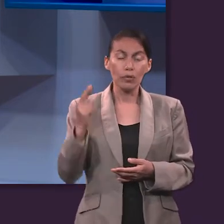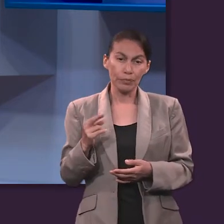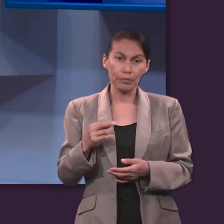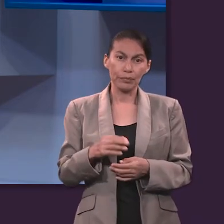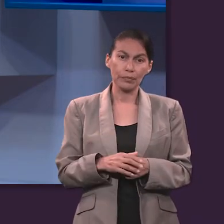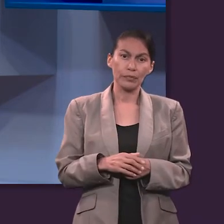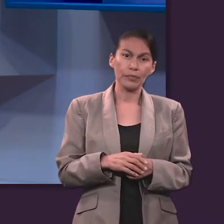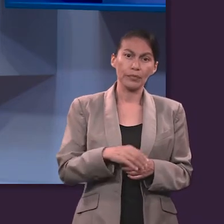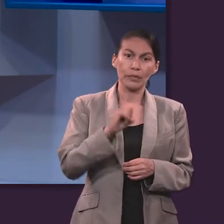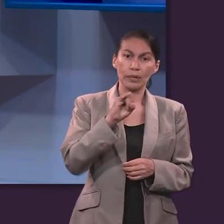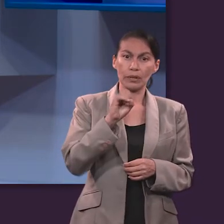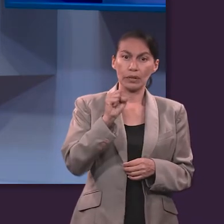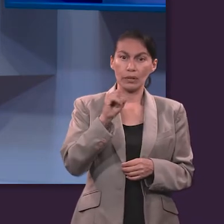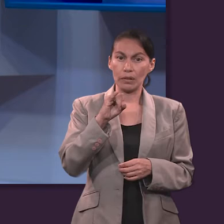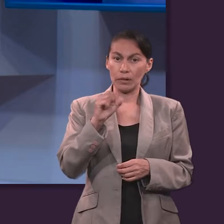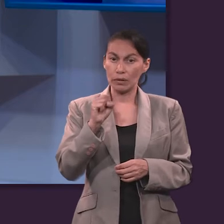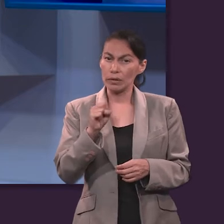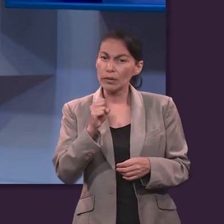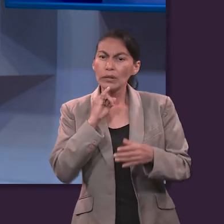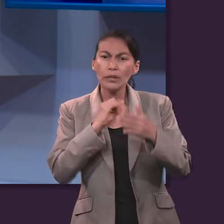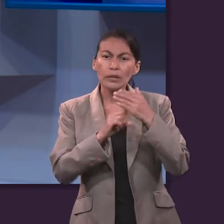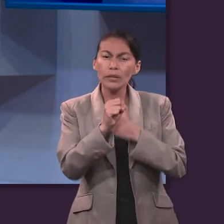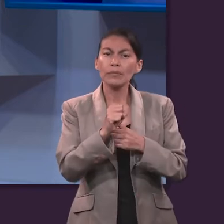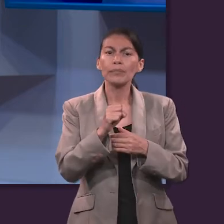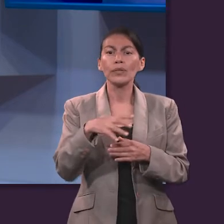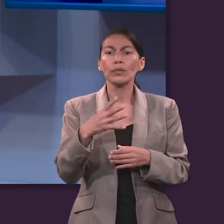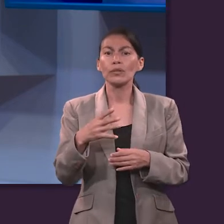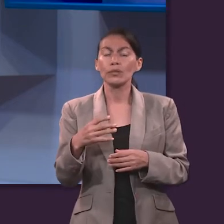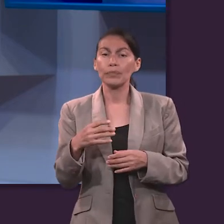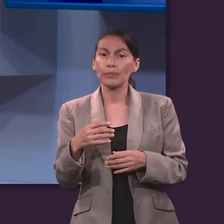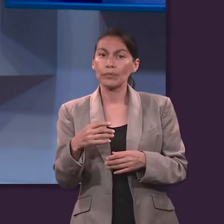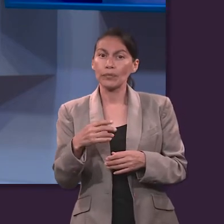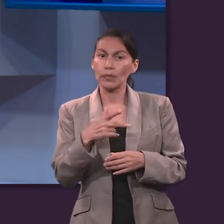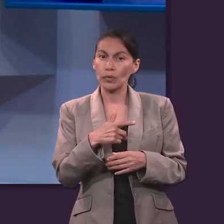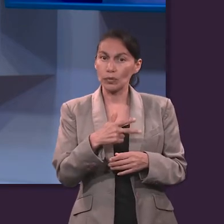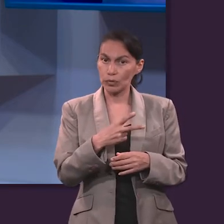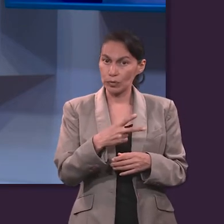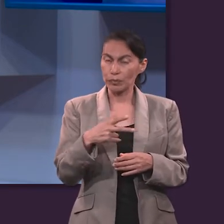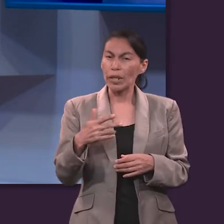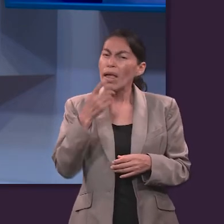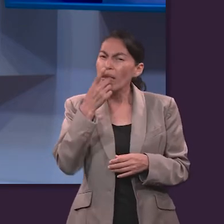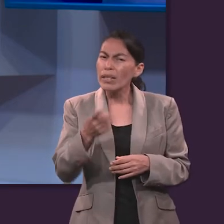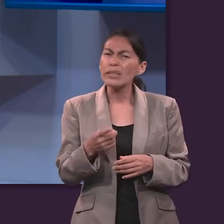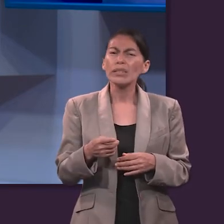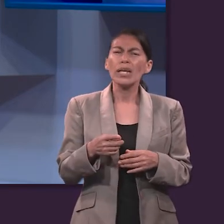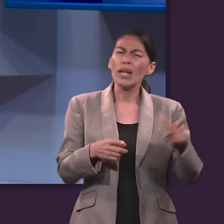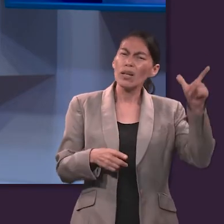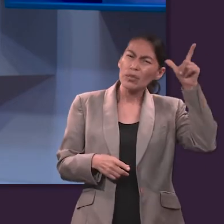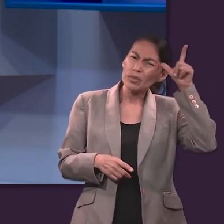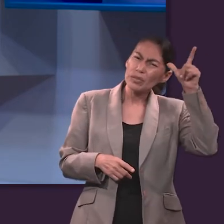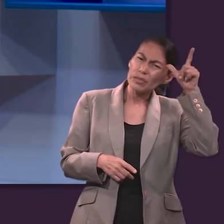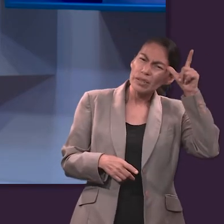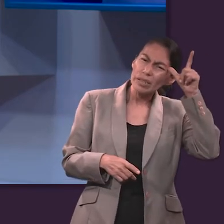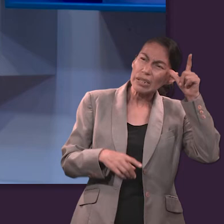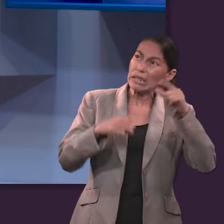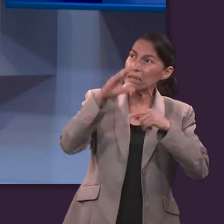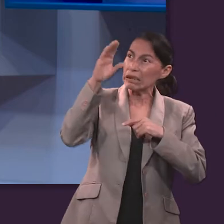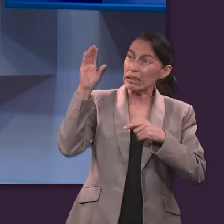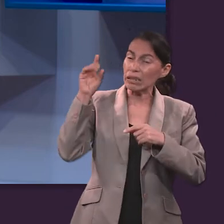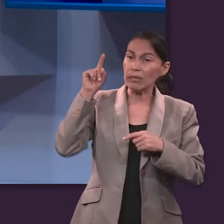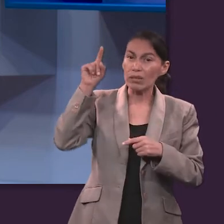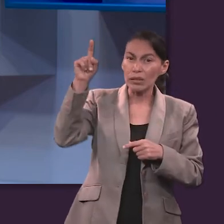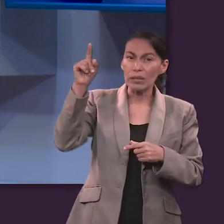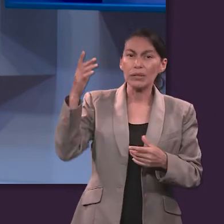nos describe los orgullosos pensamientos de Lucifer mientras estaba en el cielo. Ahora, ¿por